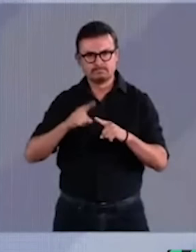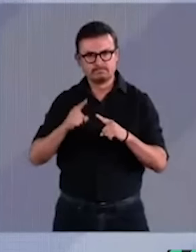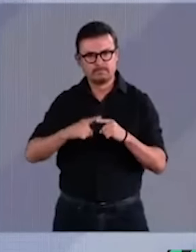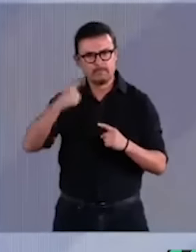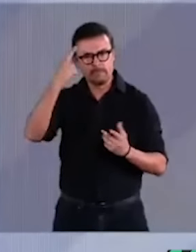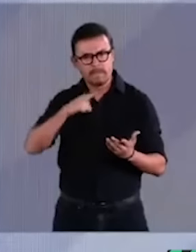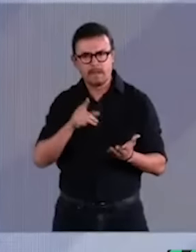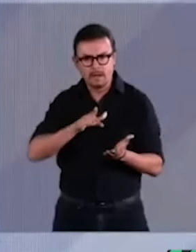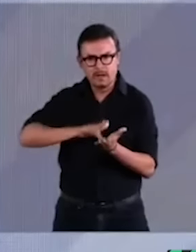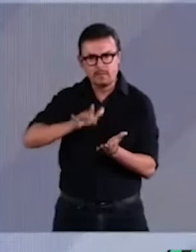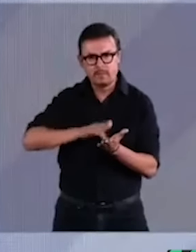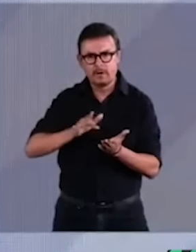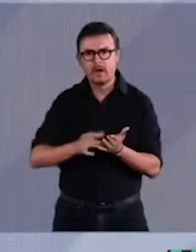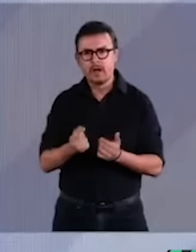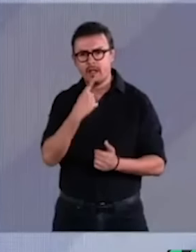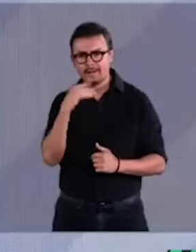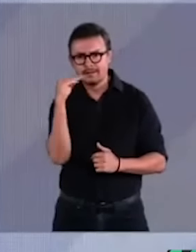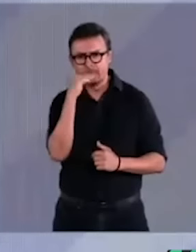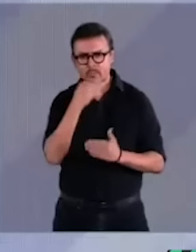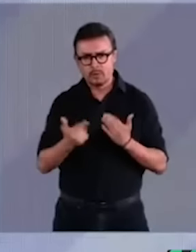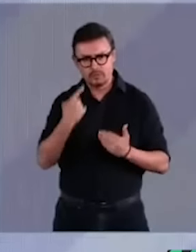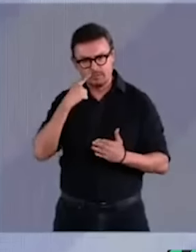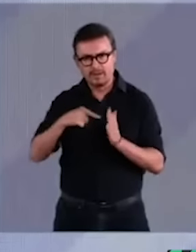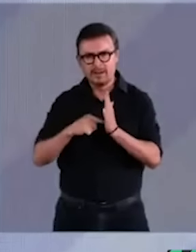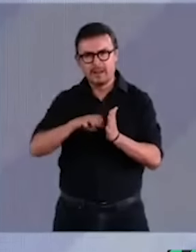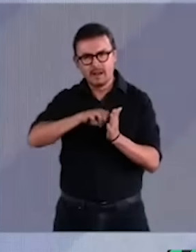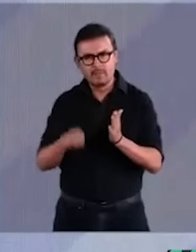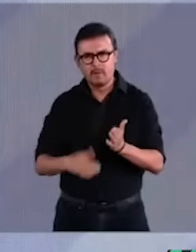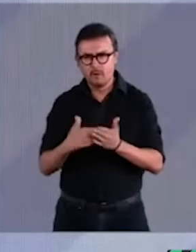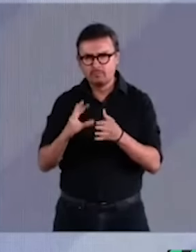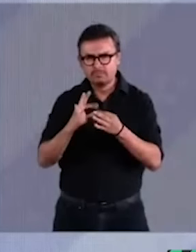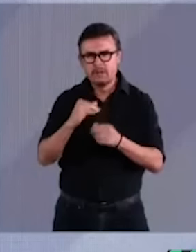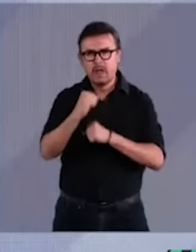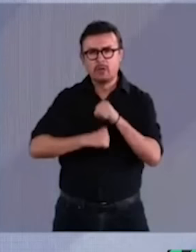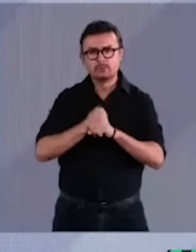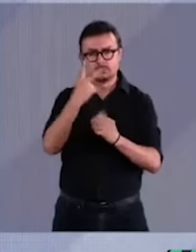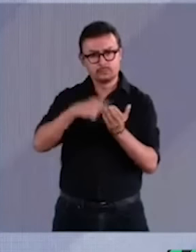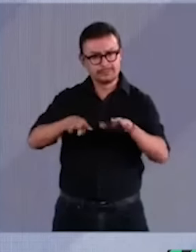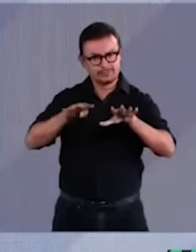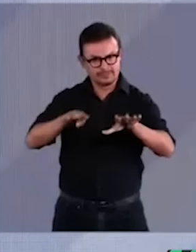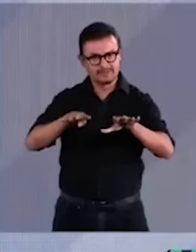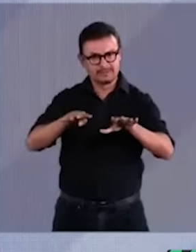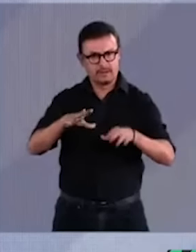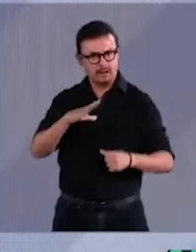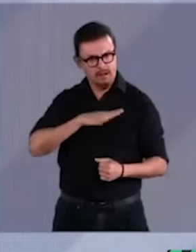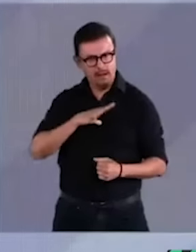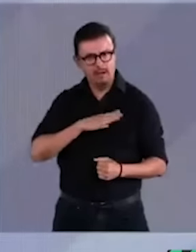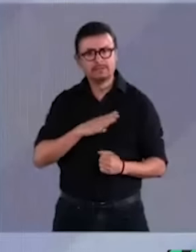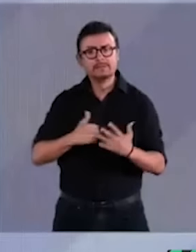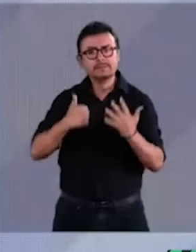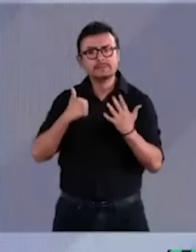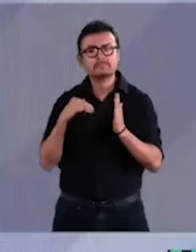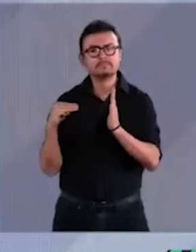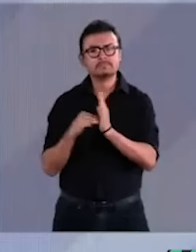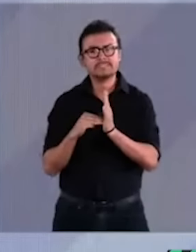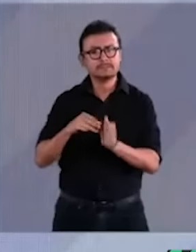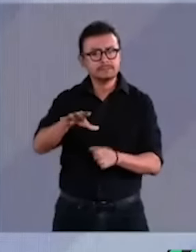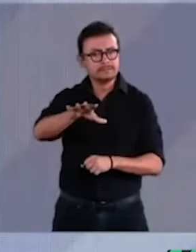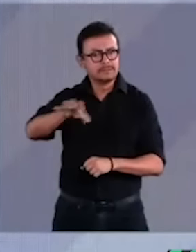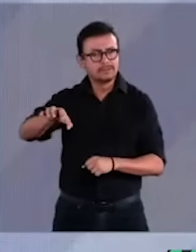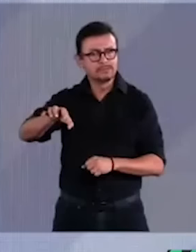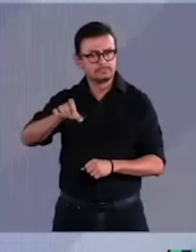los medicamentos gratuitos. Fíjense, les voy a dar un ejemplo. En 2019 se recibieron 6,528